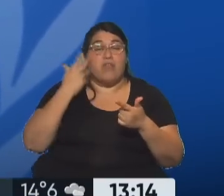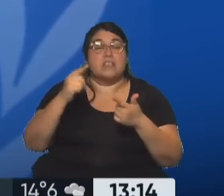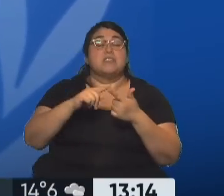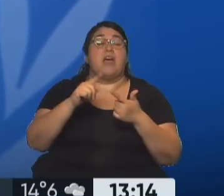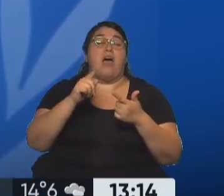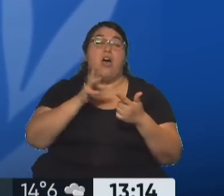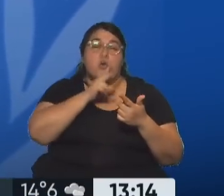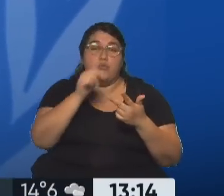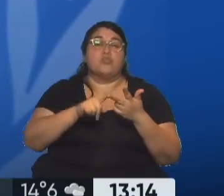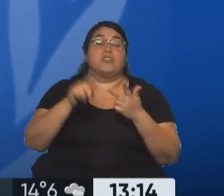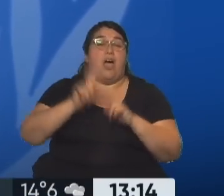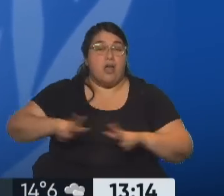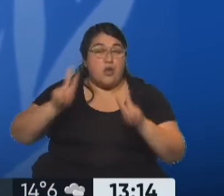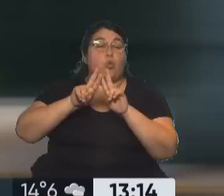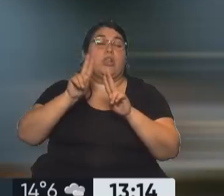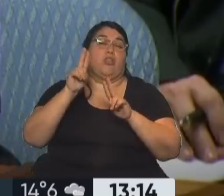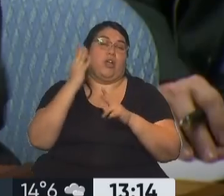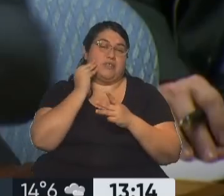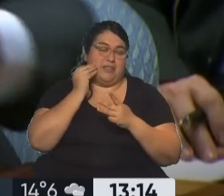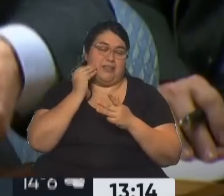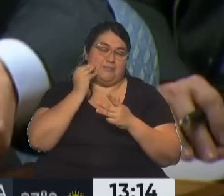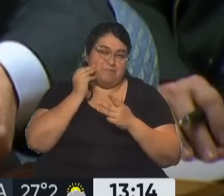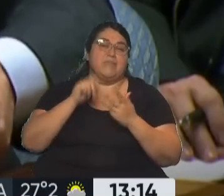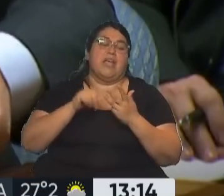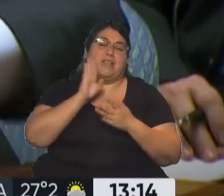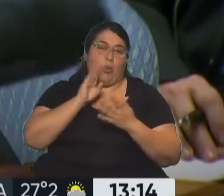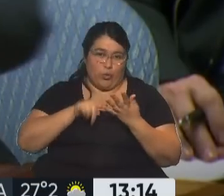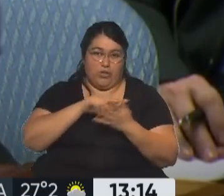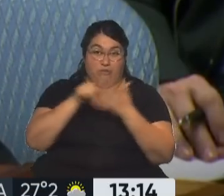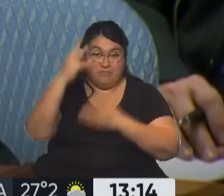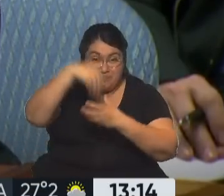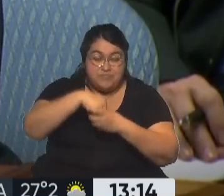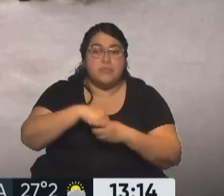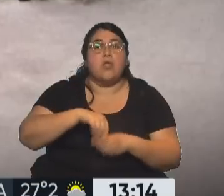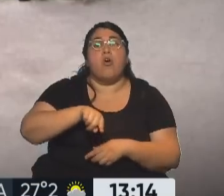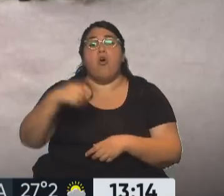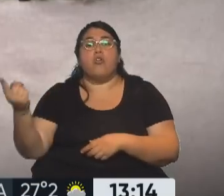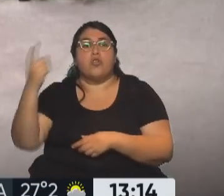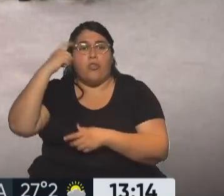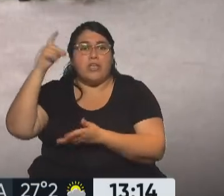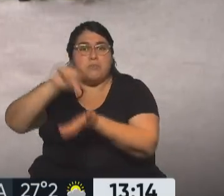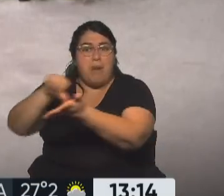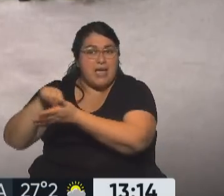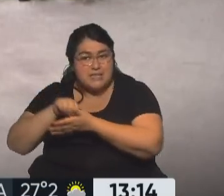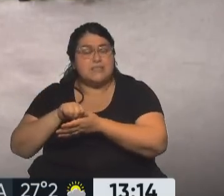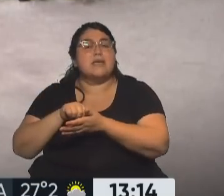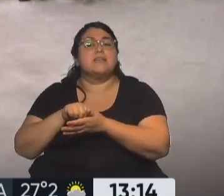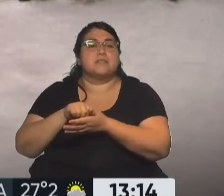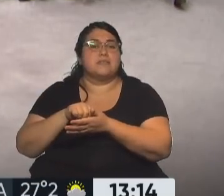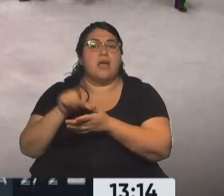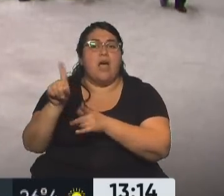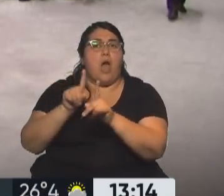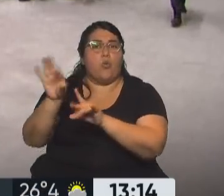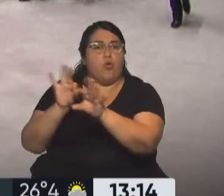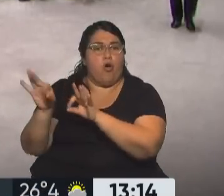Rusia, Reino Unido y Estados Unidos. Hay además otras 10 plazas no permanentes que recaen en países elegidos por